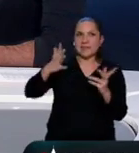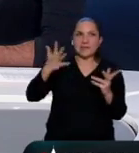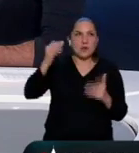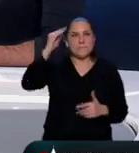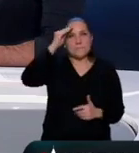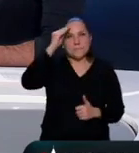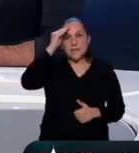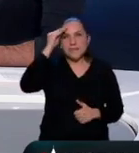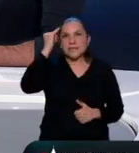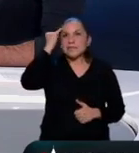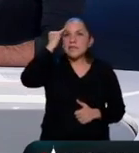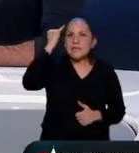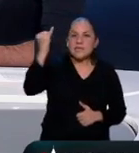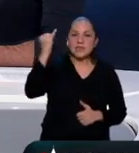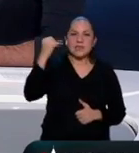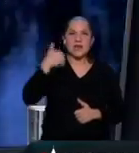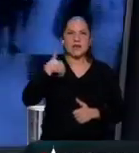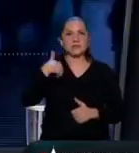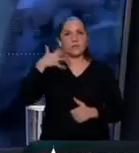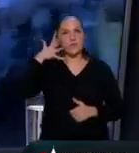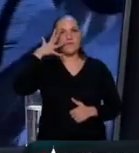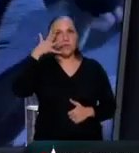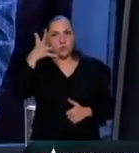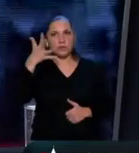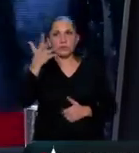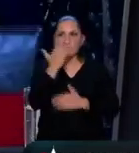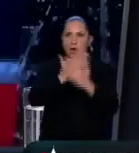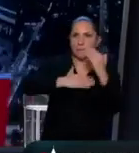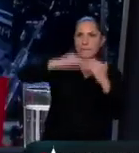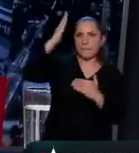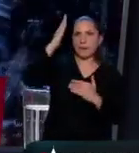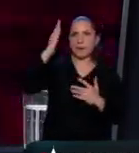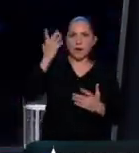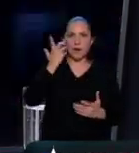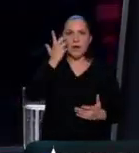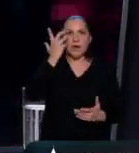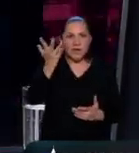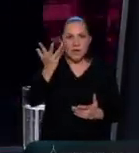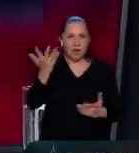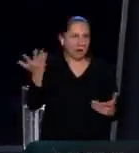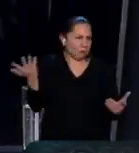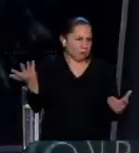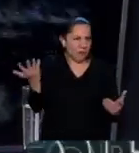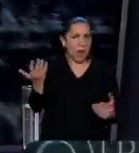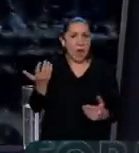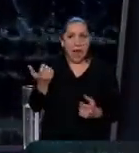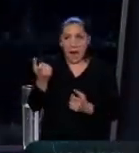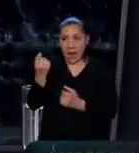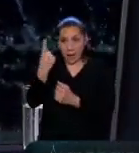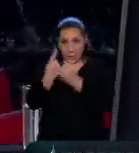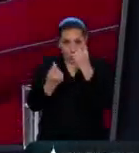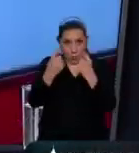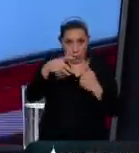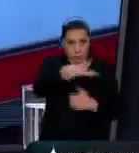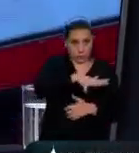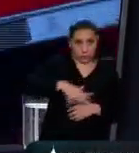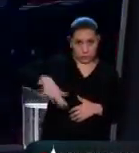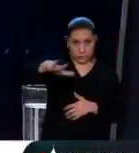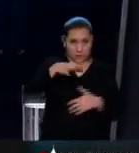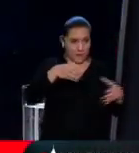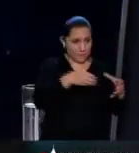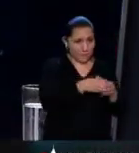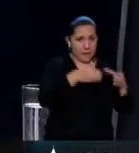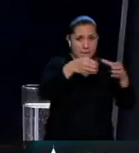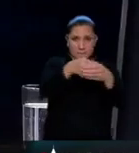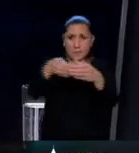quizás. Creo que es legítimo que diferentes sectores de la sociedad manifiesten